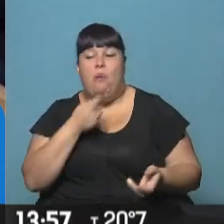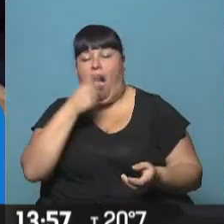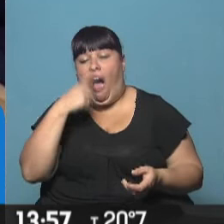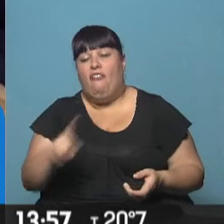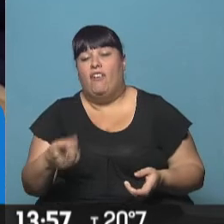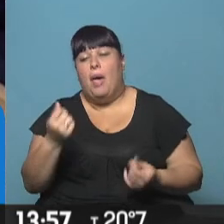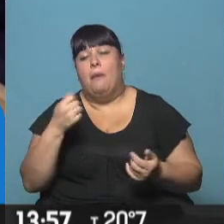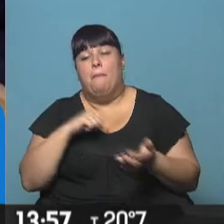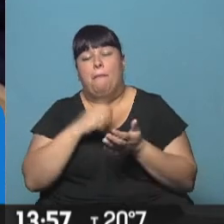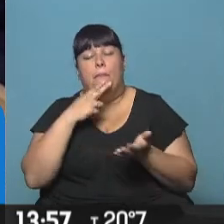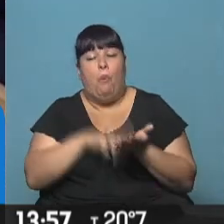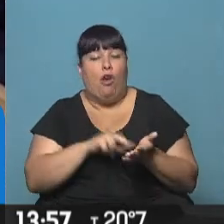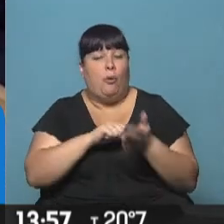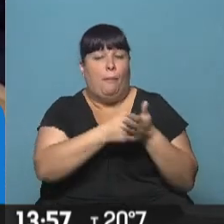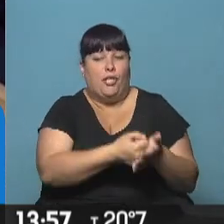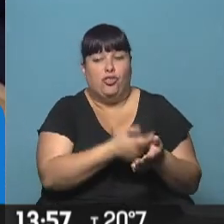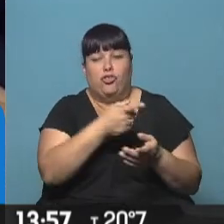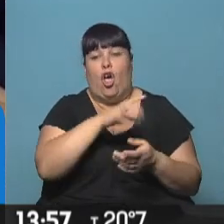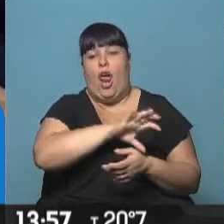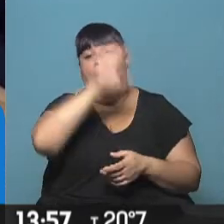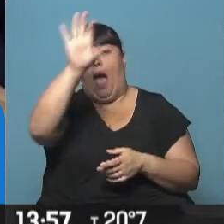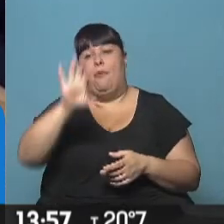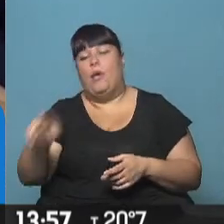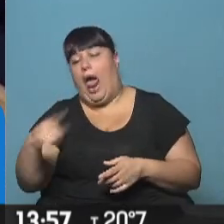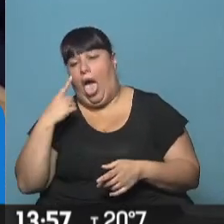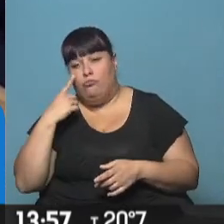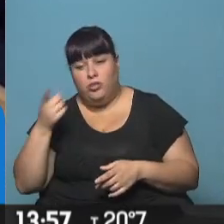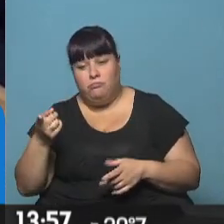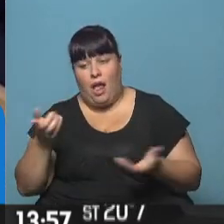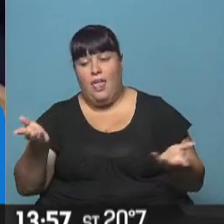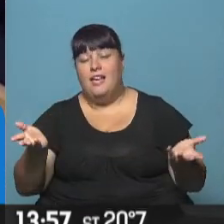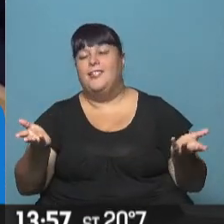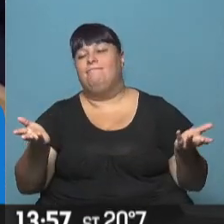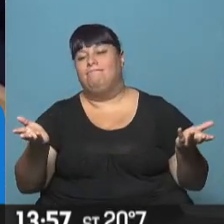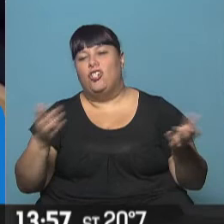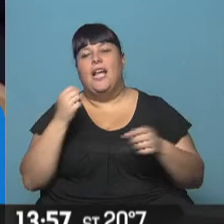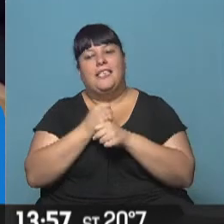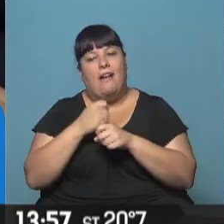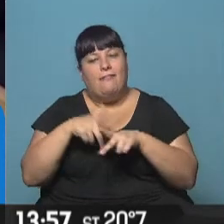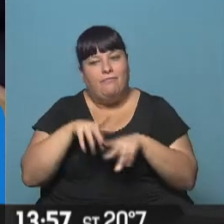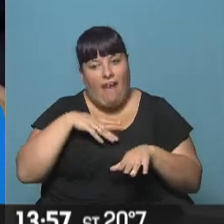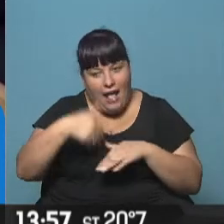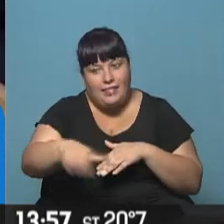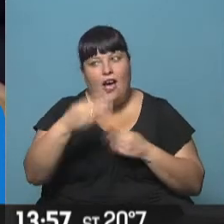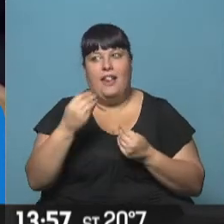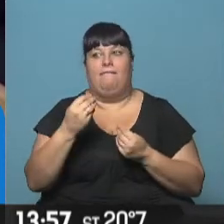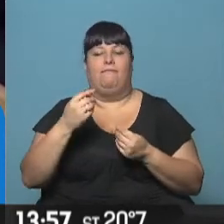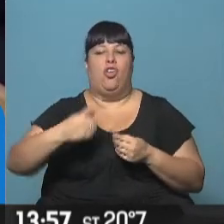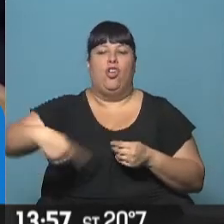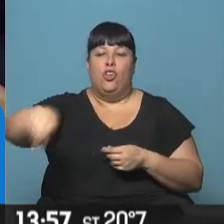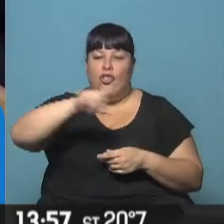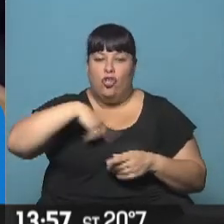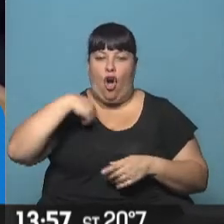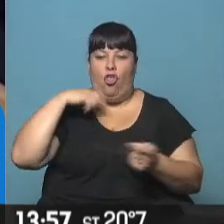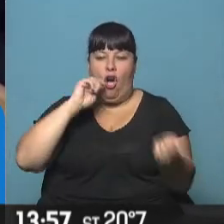vamos a estar trasladando presión impositiva desde las provincias a los municipios. Así que La tarea pendiente a partir de ahora es que toda esta